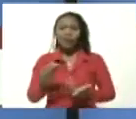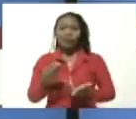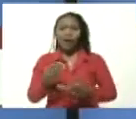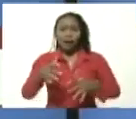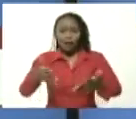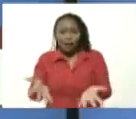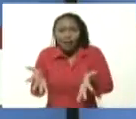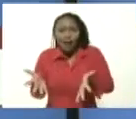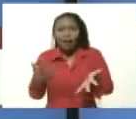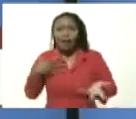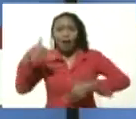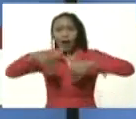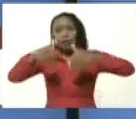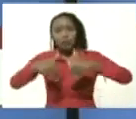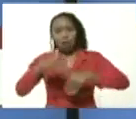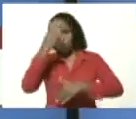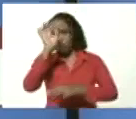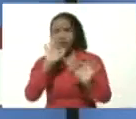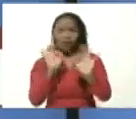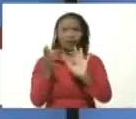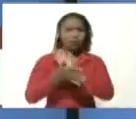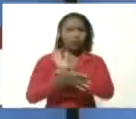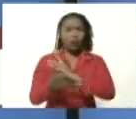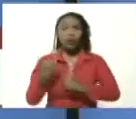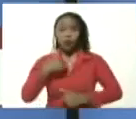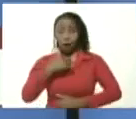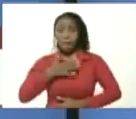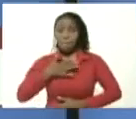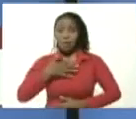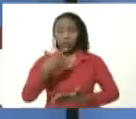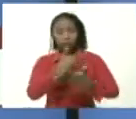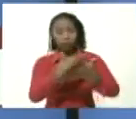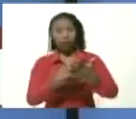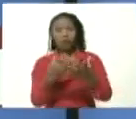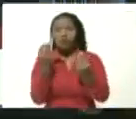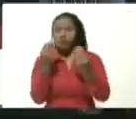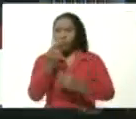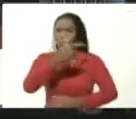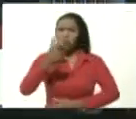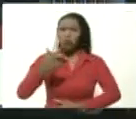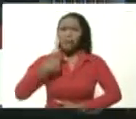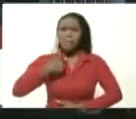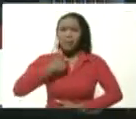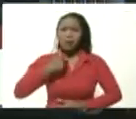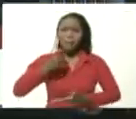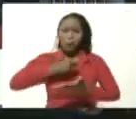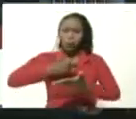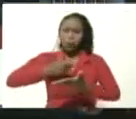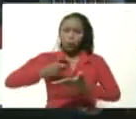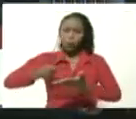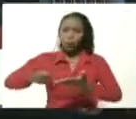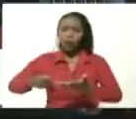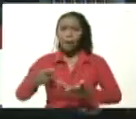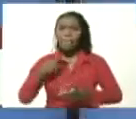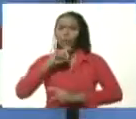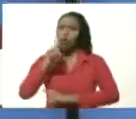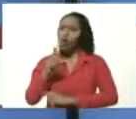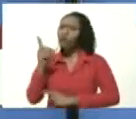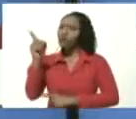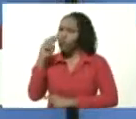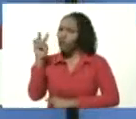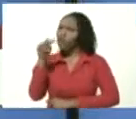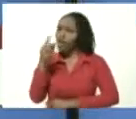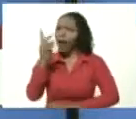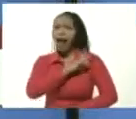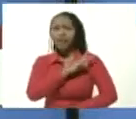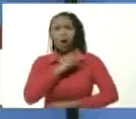duda. Todos los que a mí me escriben, mucha gente, y preguntando, jefe, ¿cómo vio?